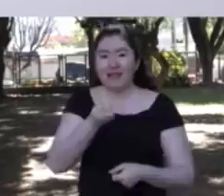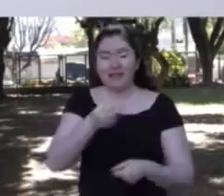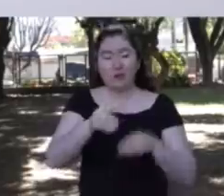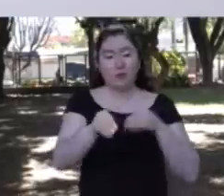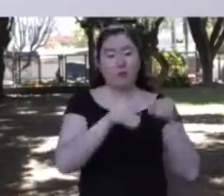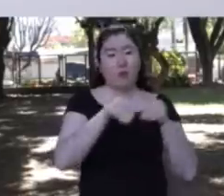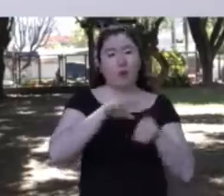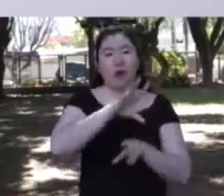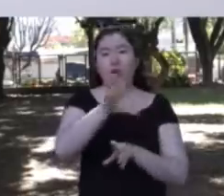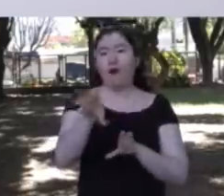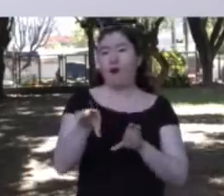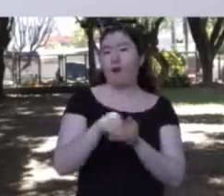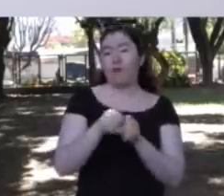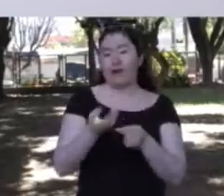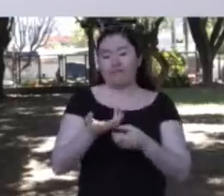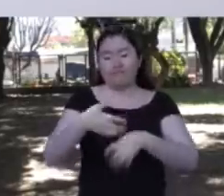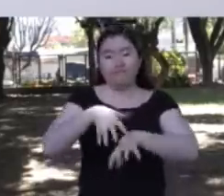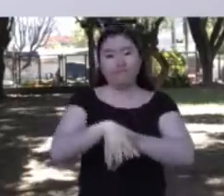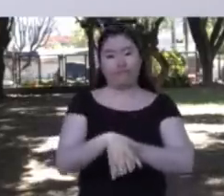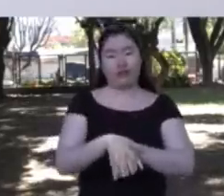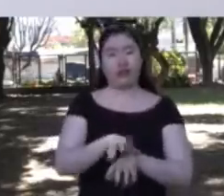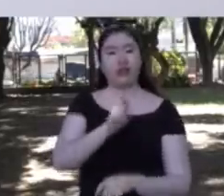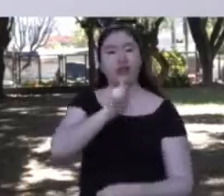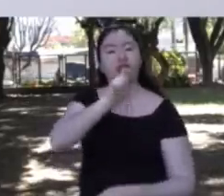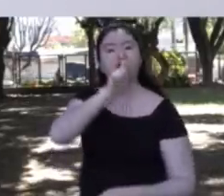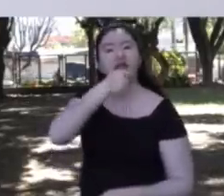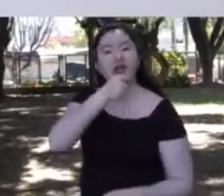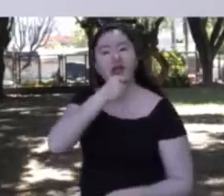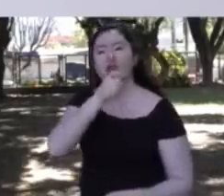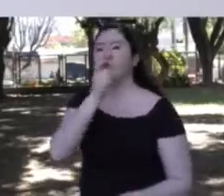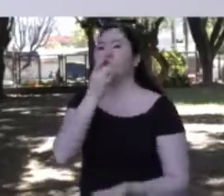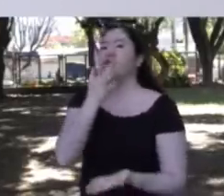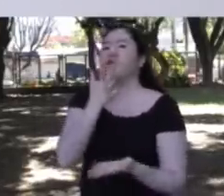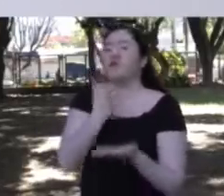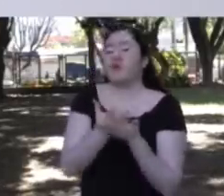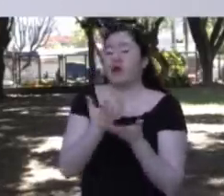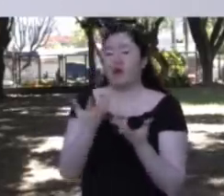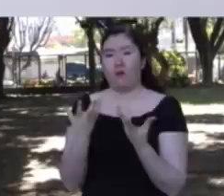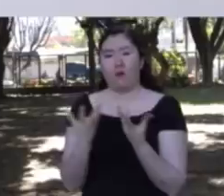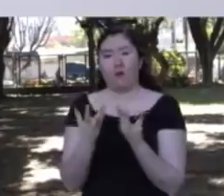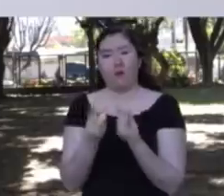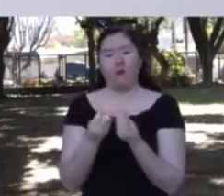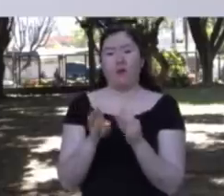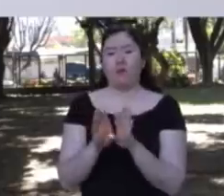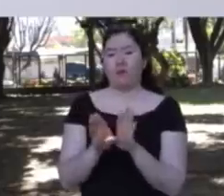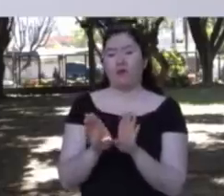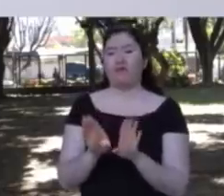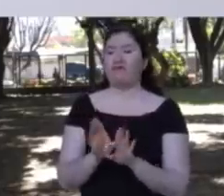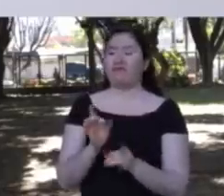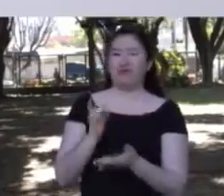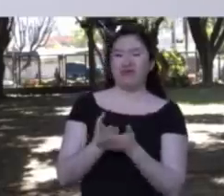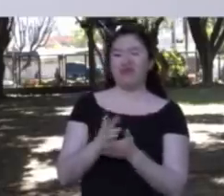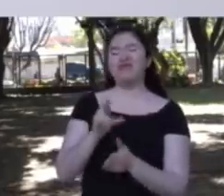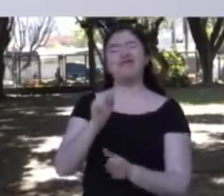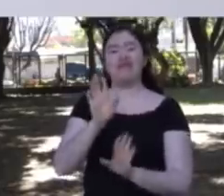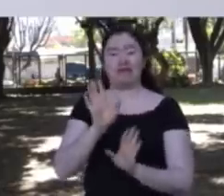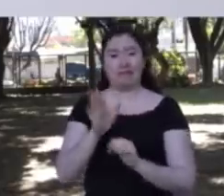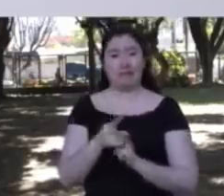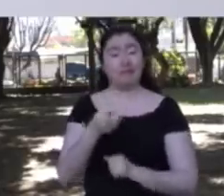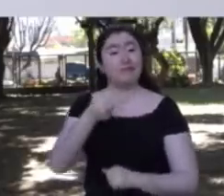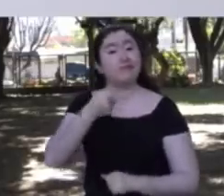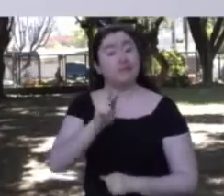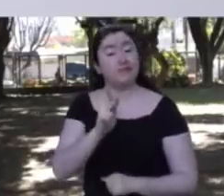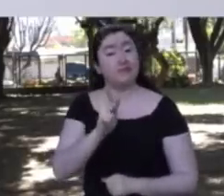integrada, es decir, la única manera de disminuir de fondo, no la única, pero digamos